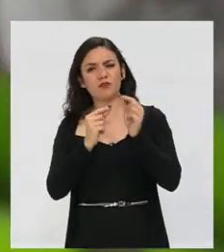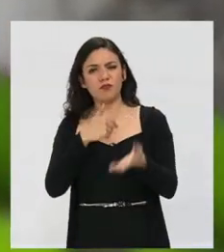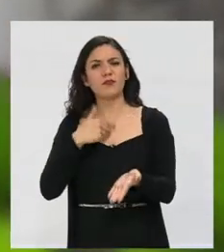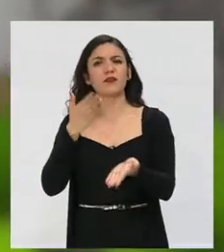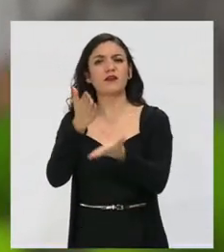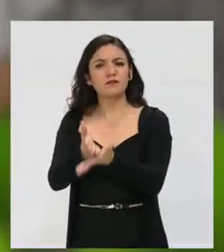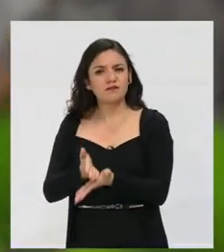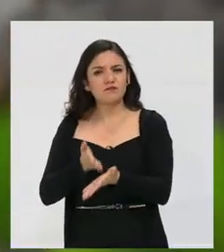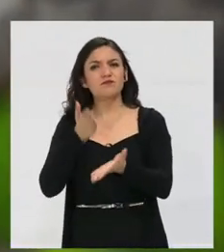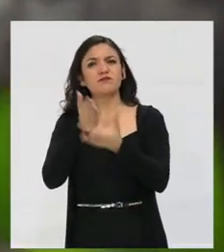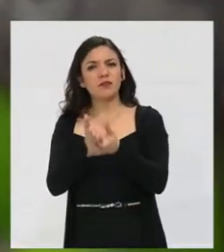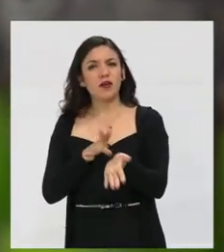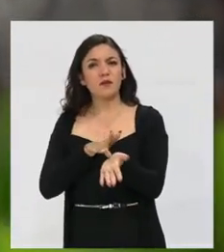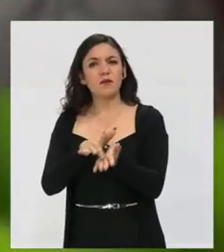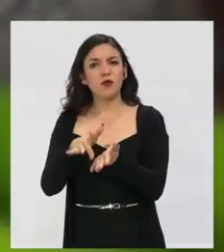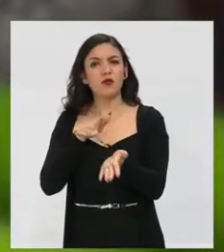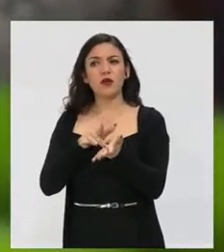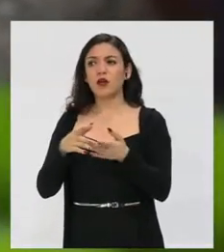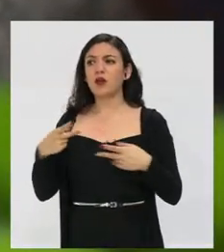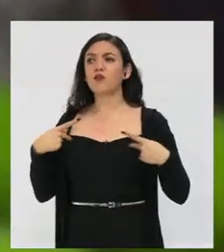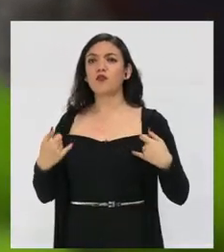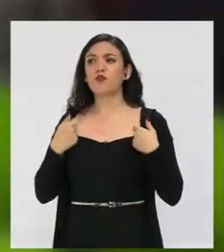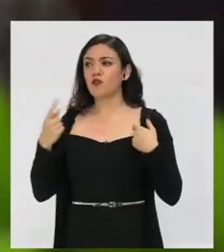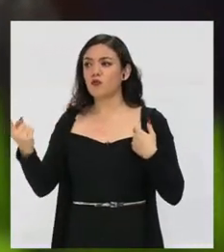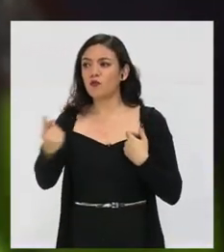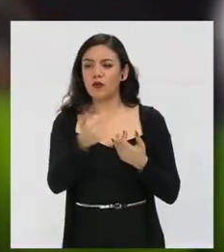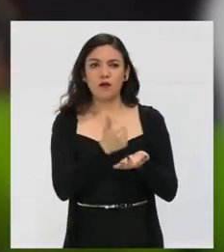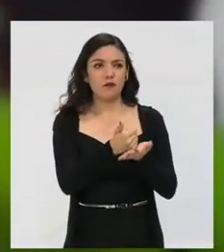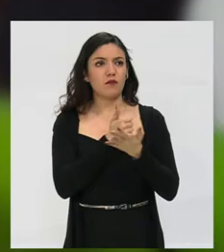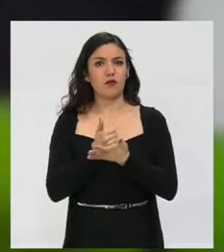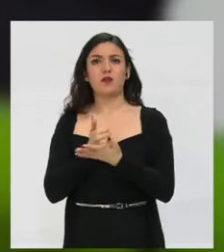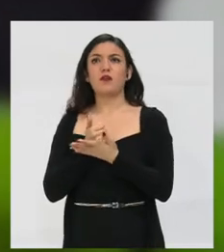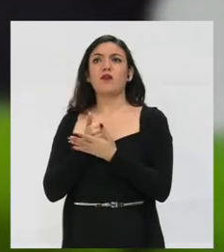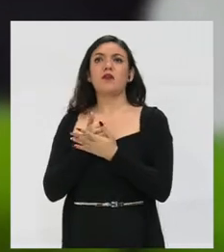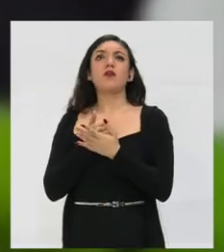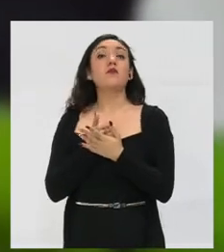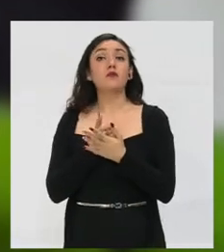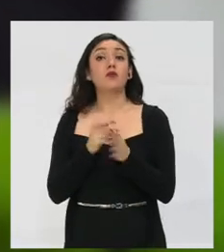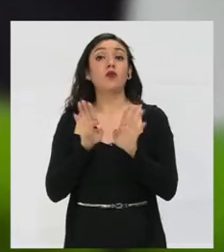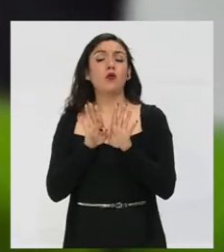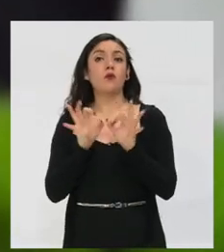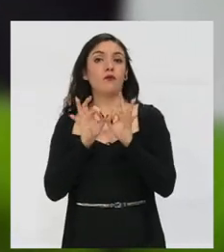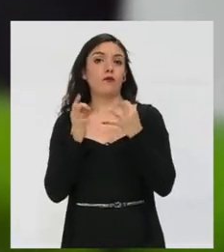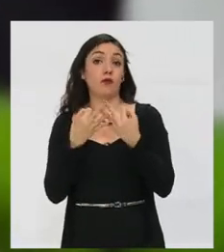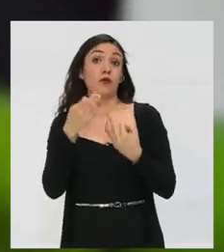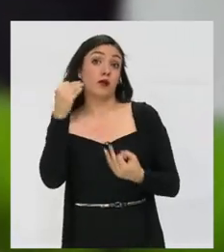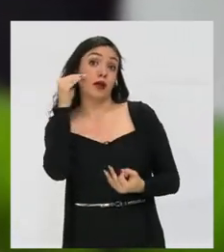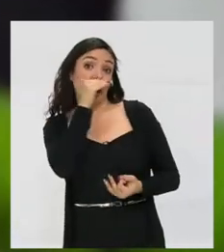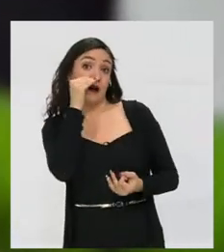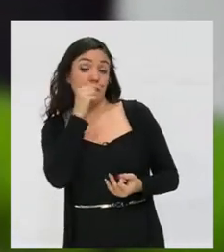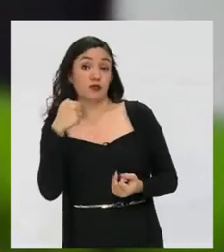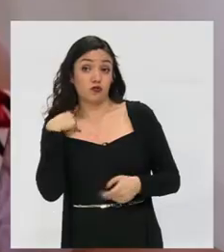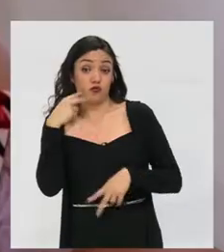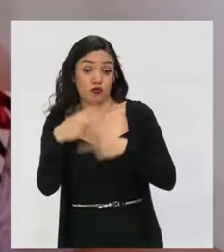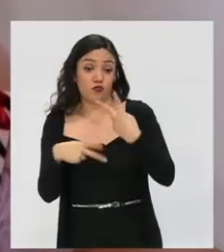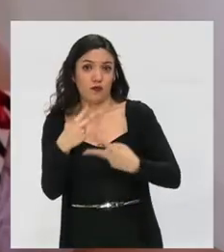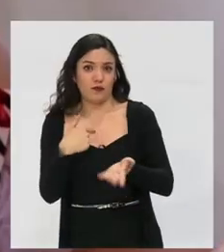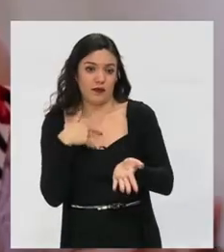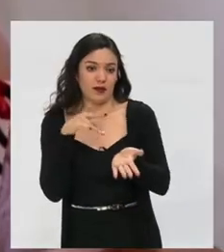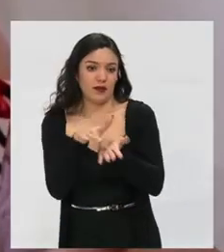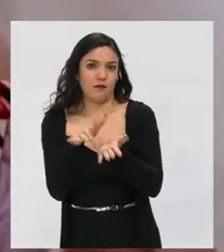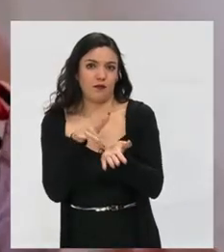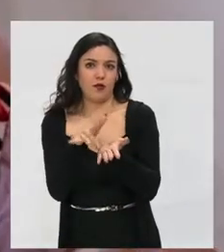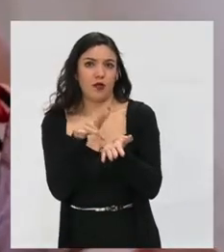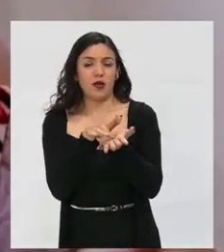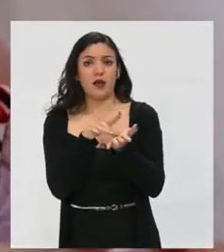y psicológicas, yo empecé a ir ahí a apoyar y a darle terapia a los muchachos.